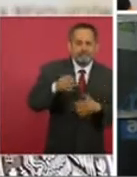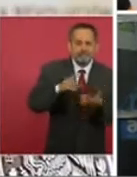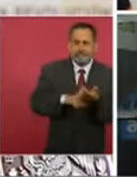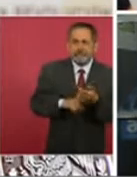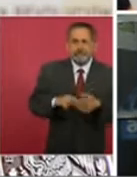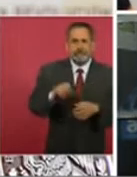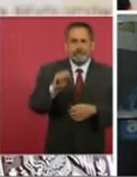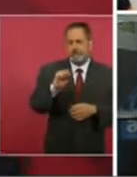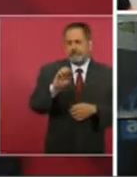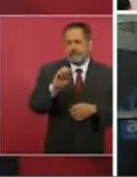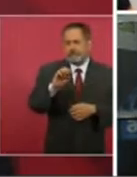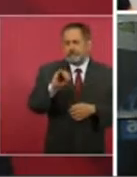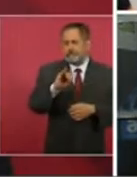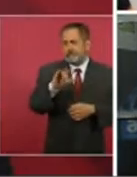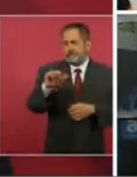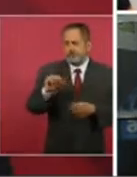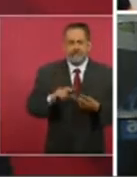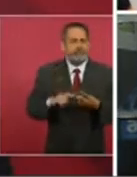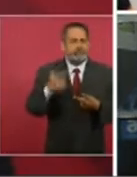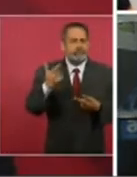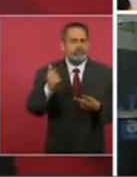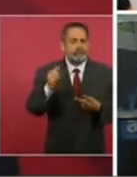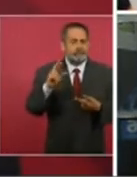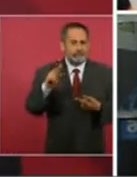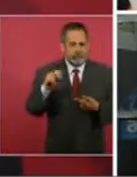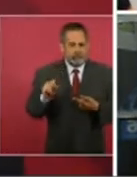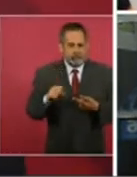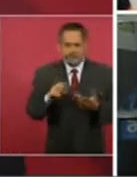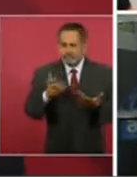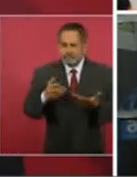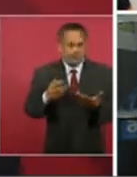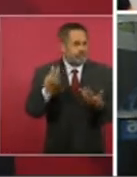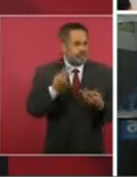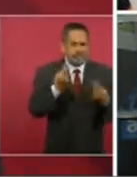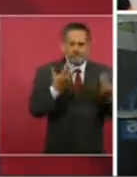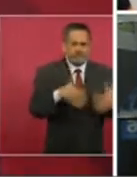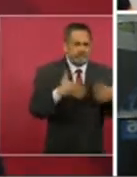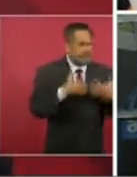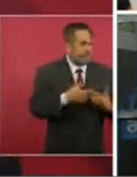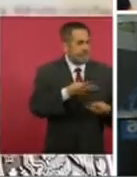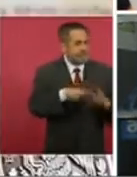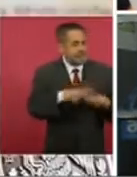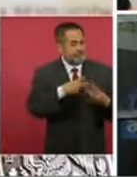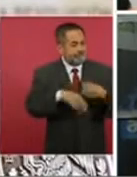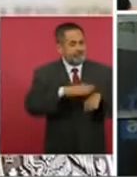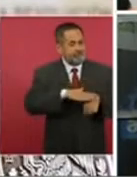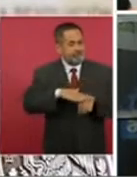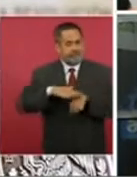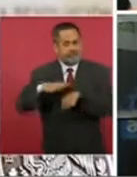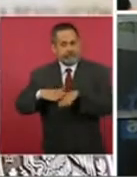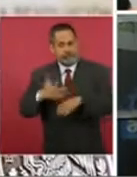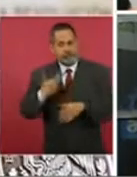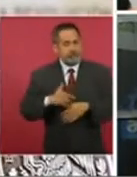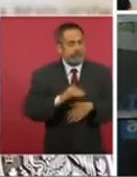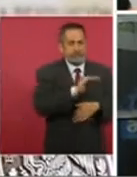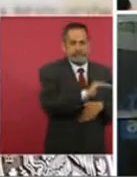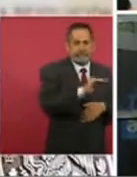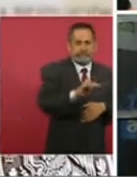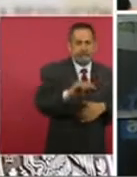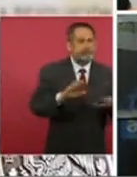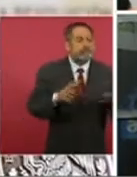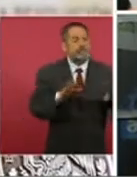que el esquema de este pacto, de este acuerdo, que no es como tal, porque en años pasados, ¿no?